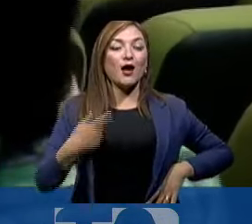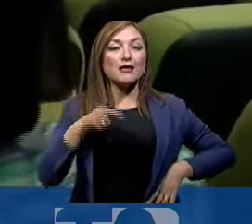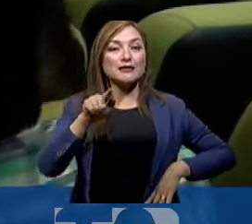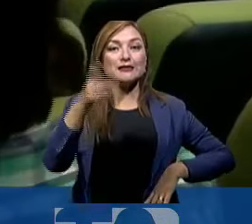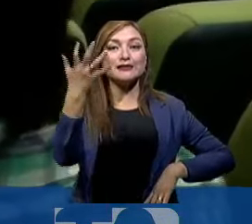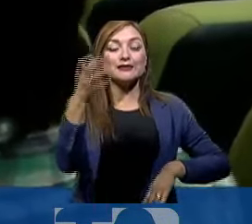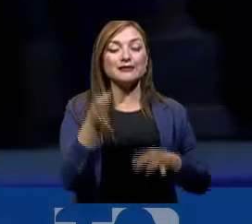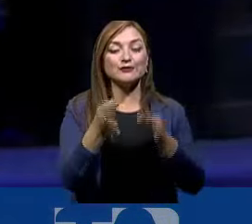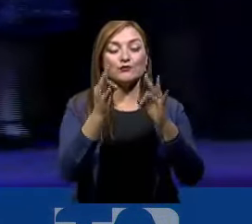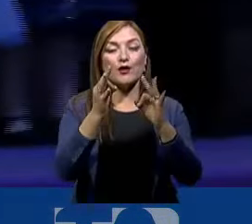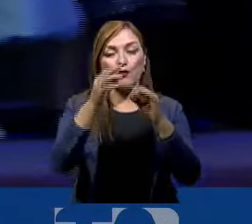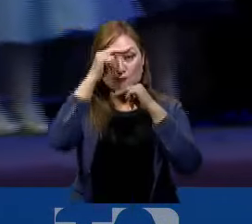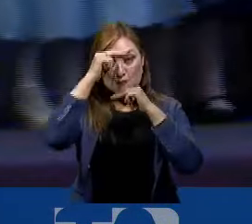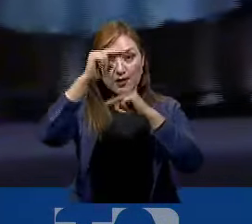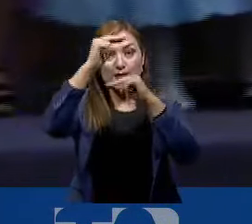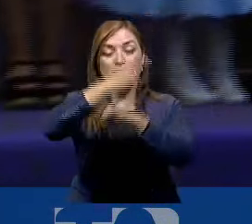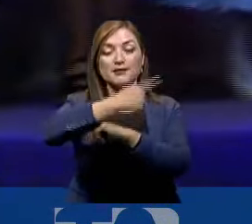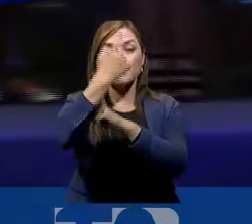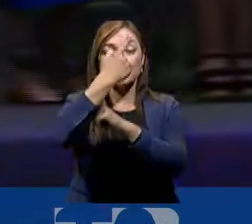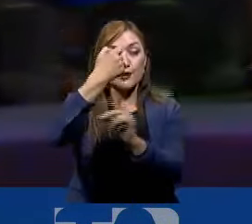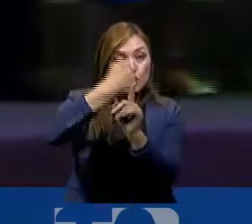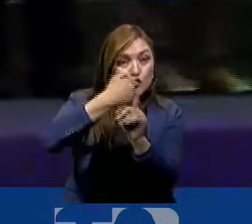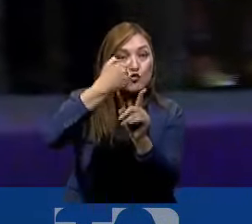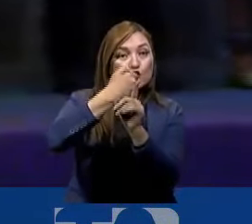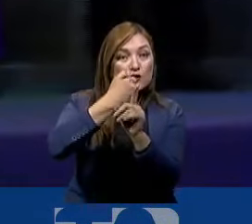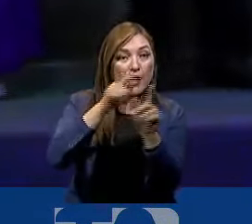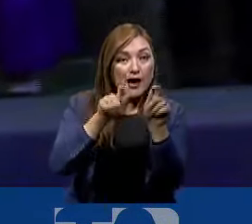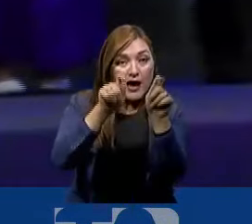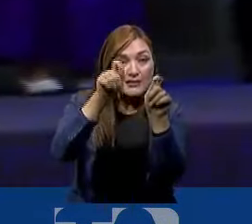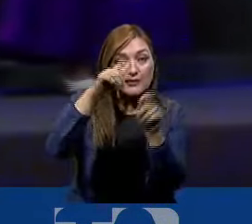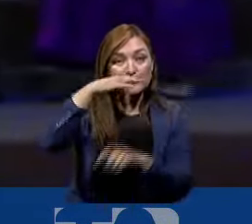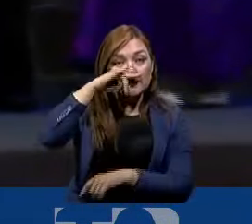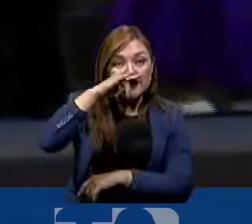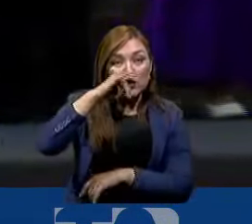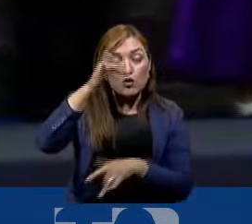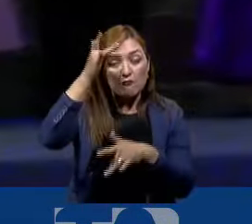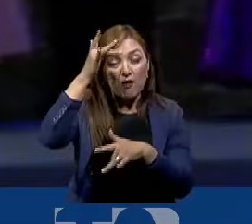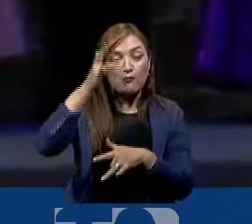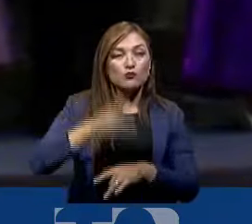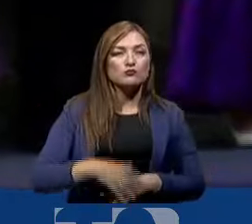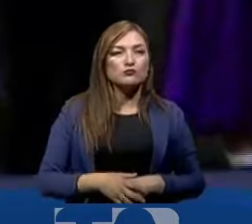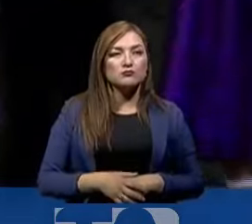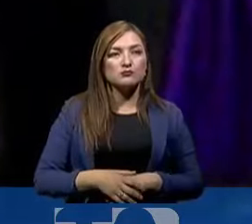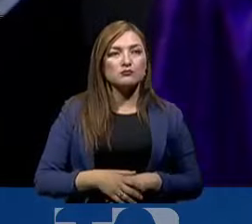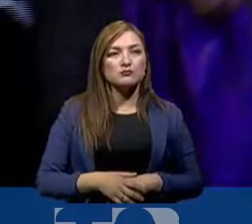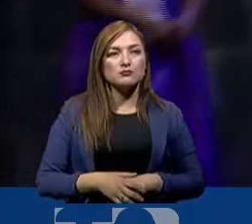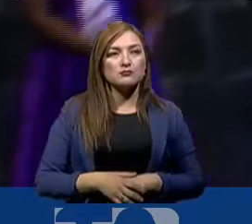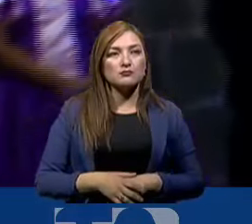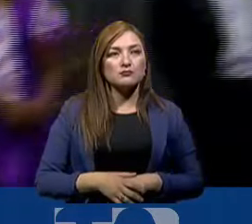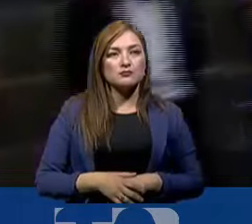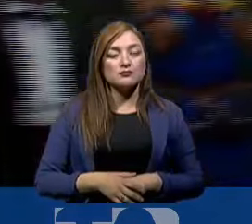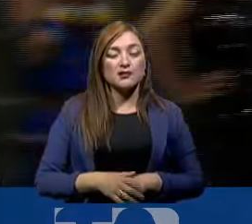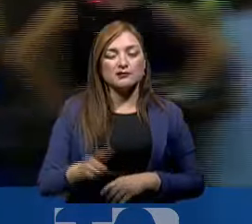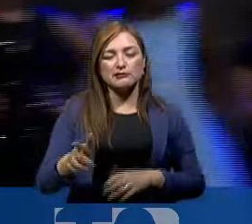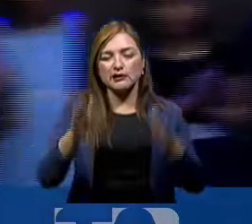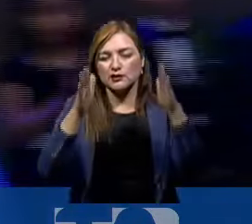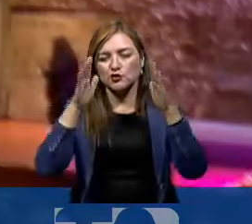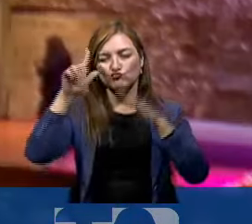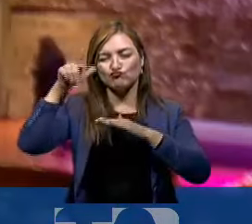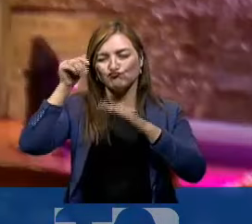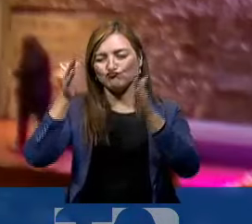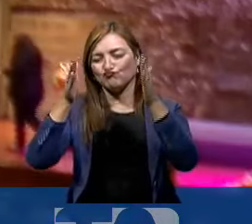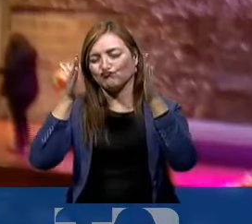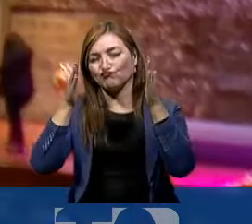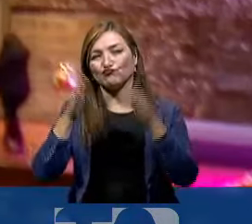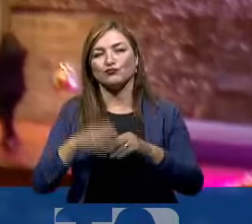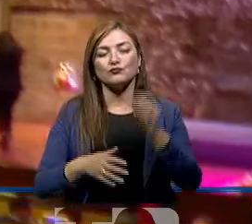para conmemorar el Día de la Lucha contra el Cáncer Infantil, recordando que es una realidad que tiene que ser atendida desde el Estado. El